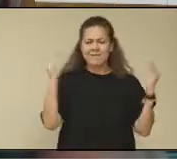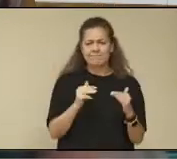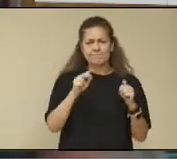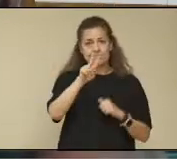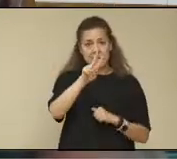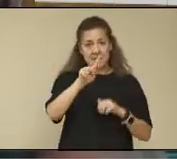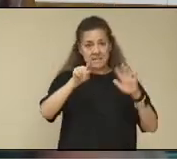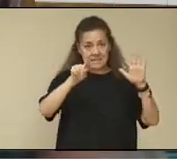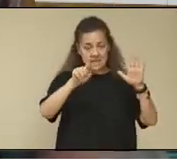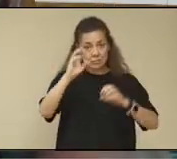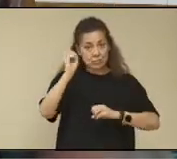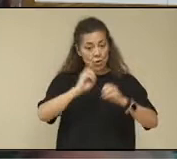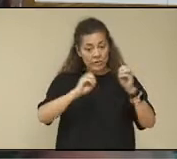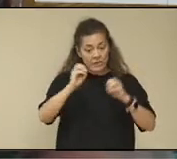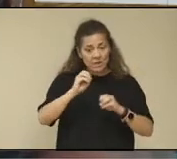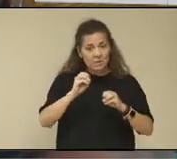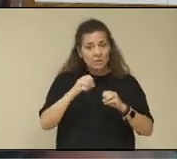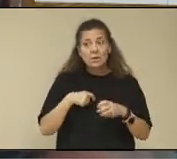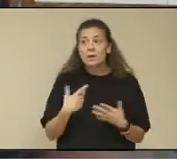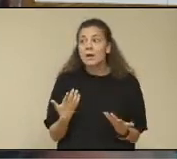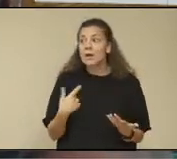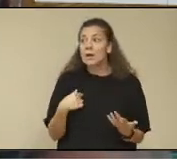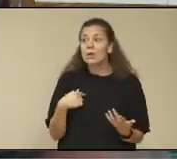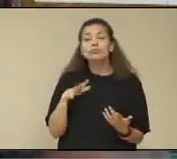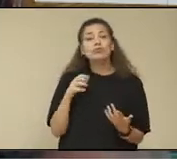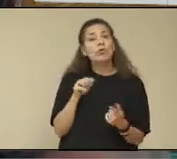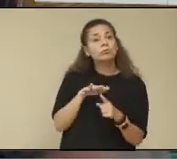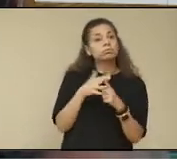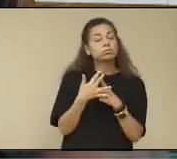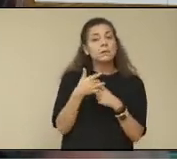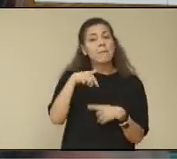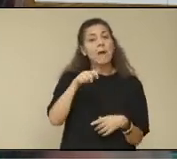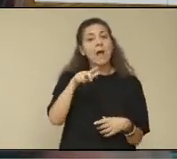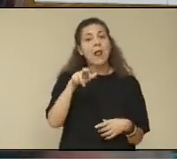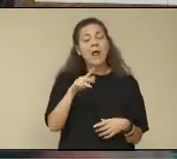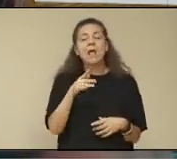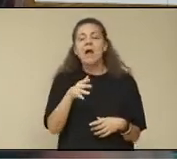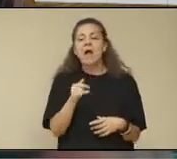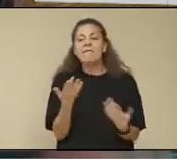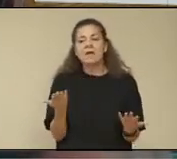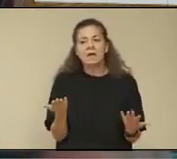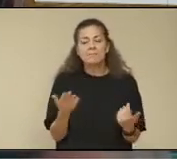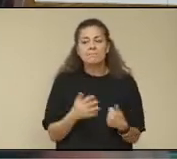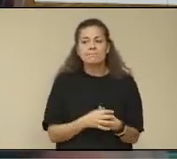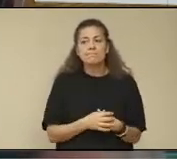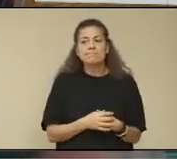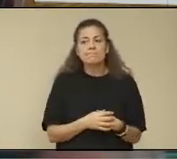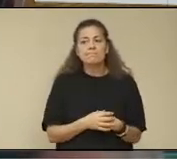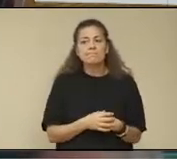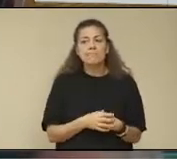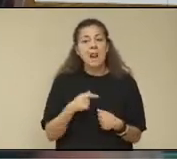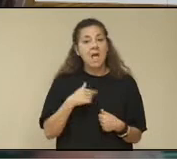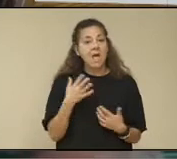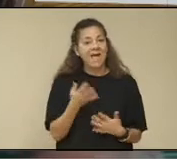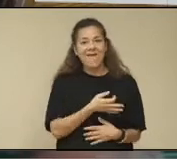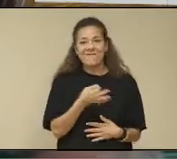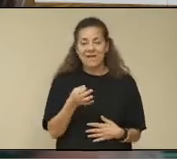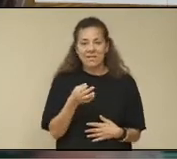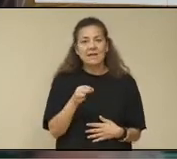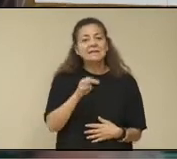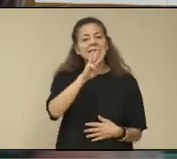26% y contra todos los episodios clínicos de malaria ocurría, la eficacia era del